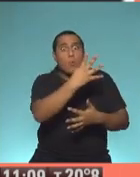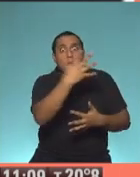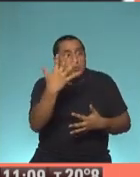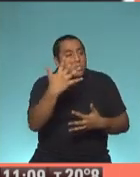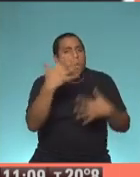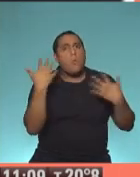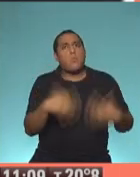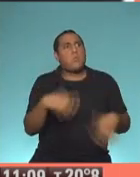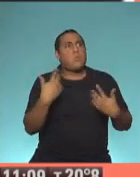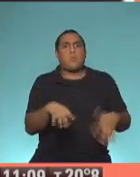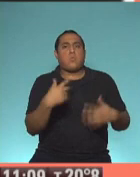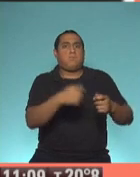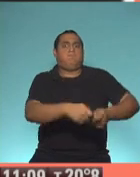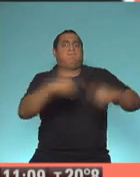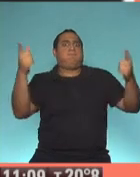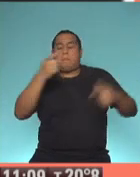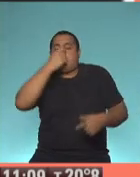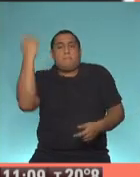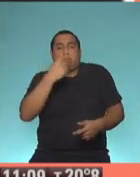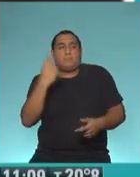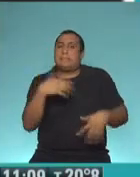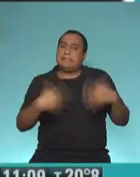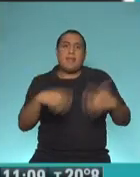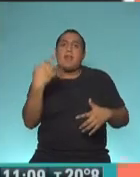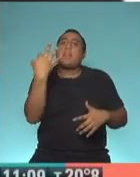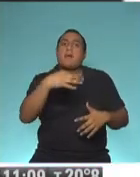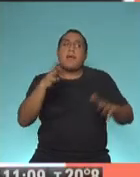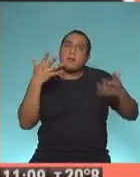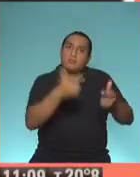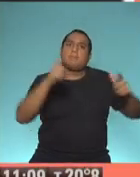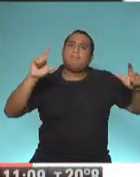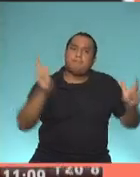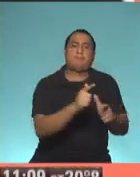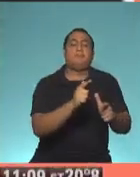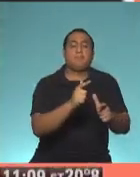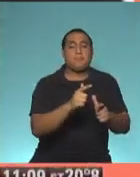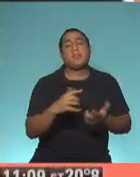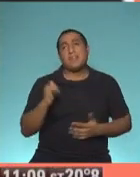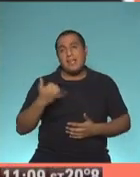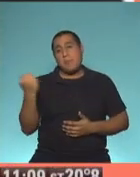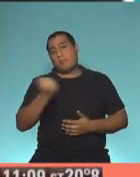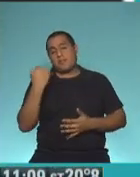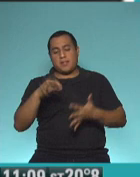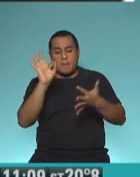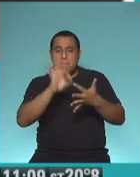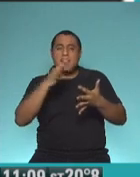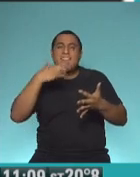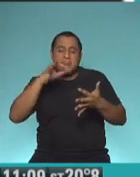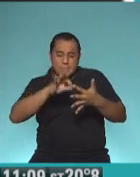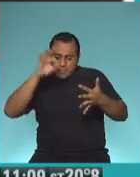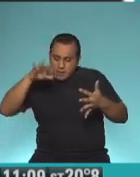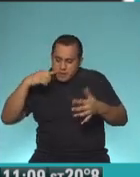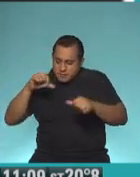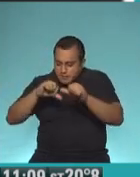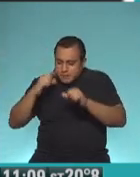está progresando muy rápidamente y hay que frenar esa progresión. Por eso es tan importante esos testeos y esos resultados para tomar decisiones respecto